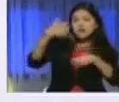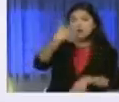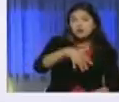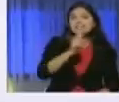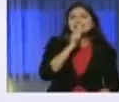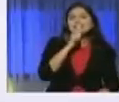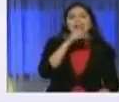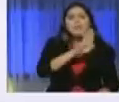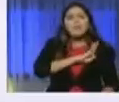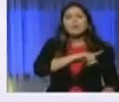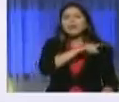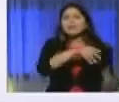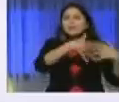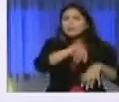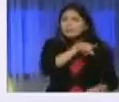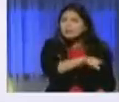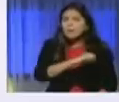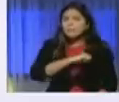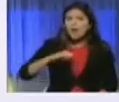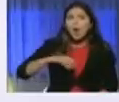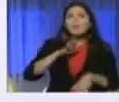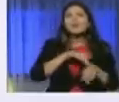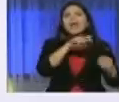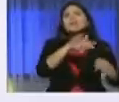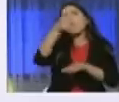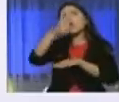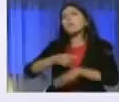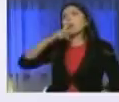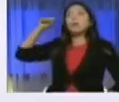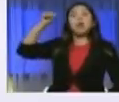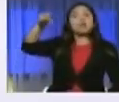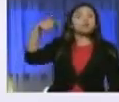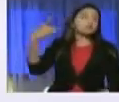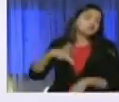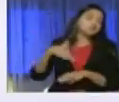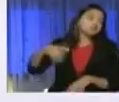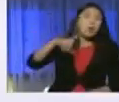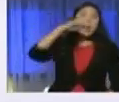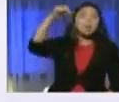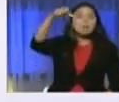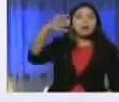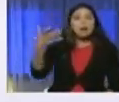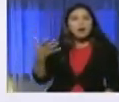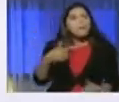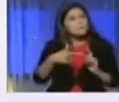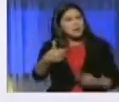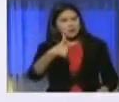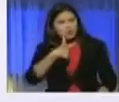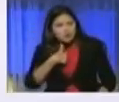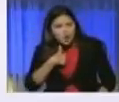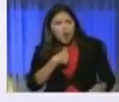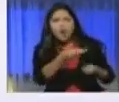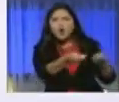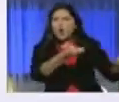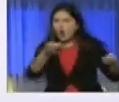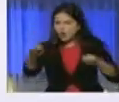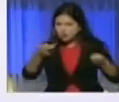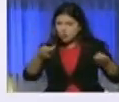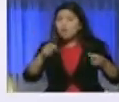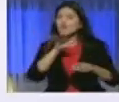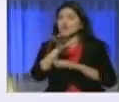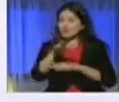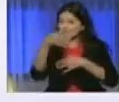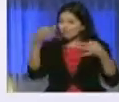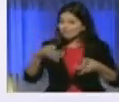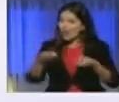ustedes. Ah, porque ellos le echan la culpa a Maduro. Pero si fuera por mí, yo tuviera el control, como lo vamos a tener,